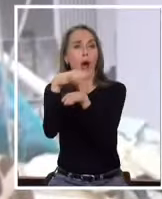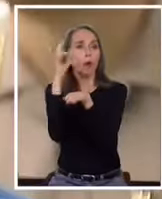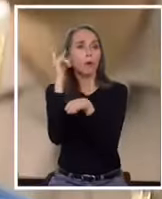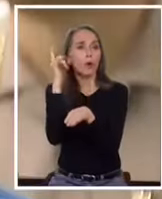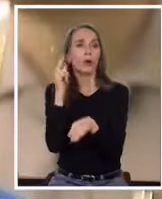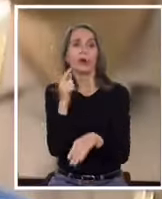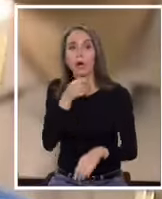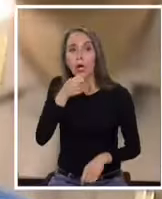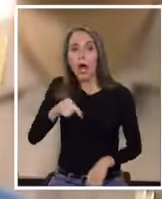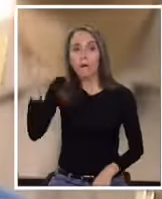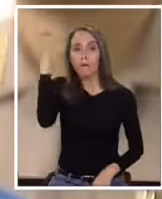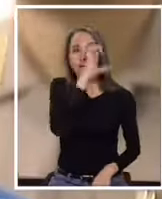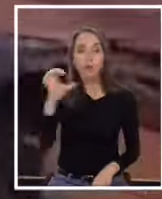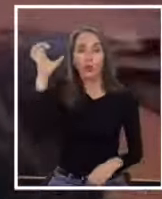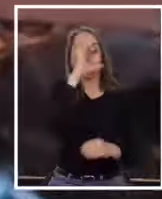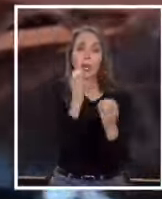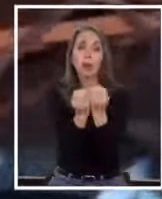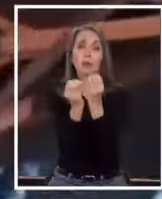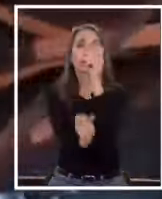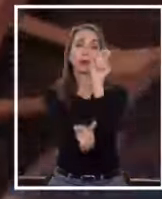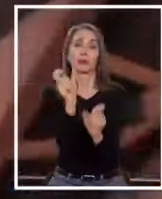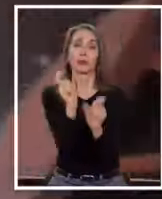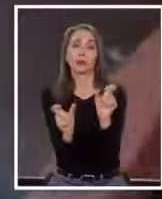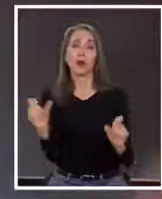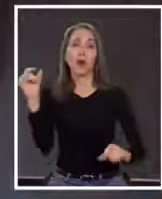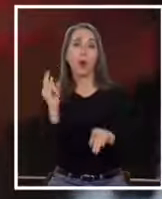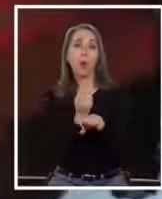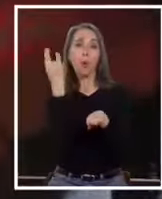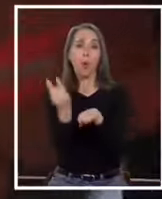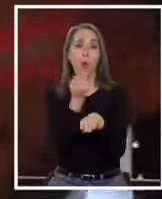Estamos realizando una búsqueda masiva.